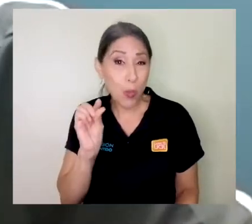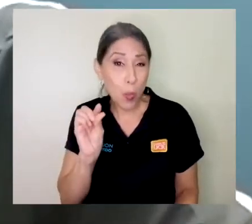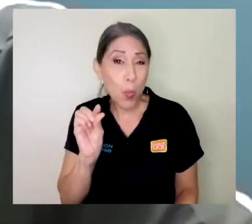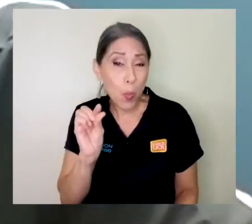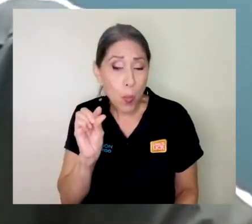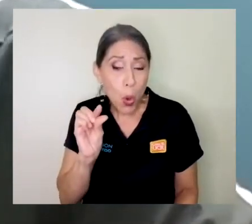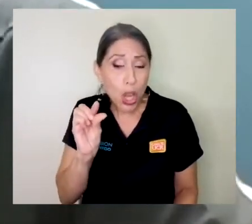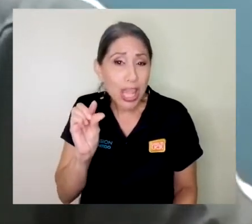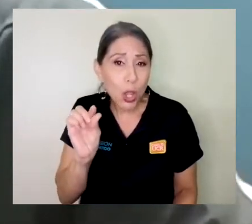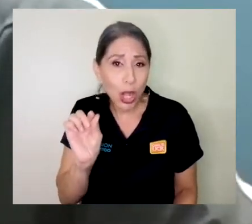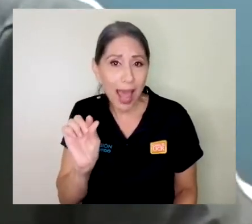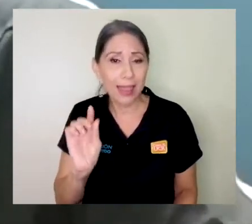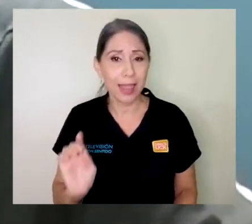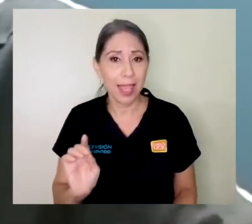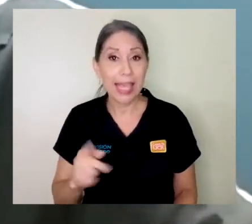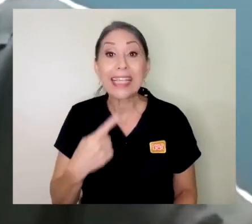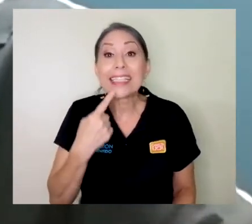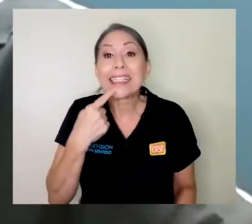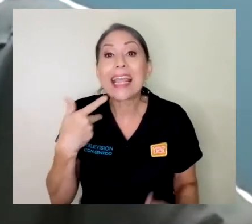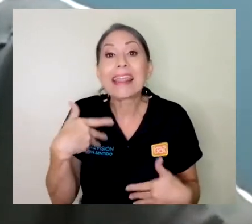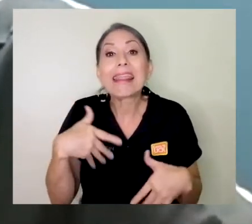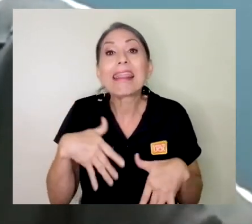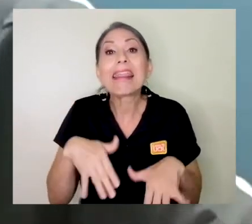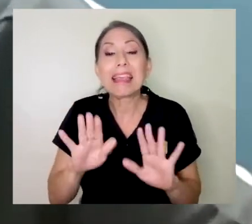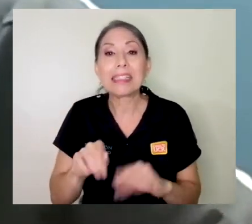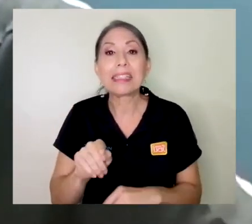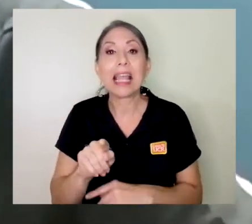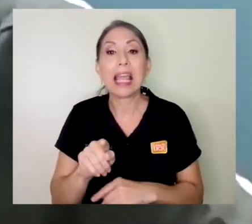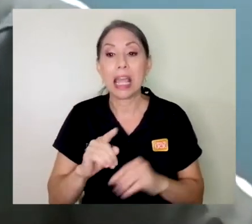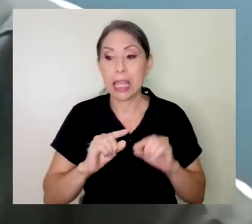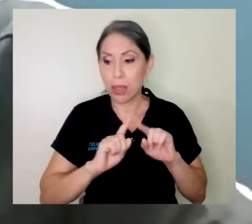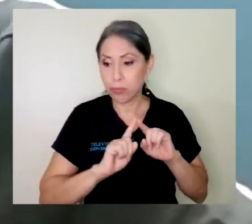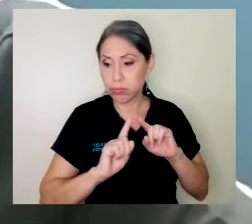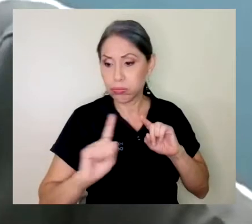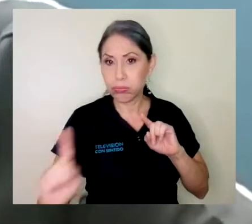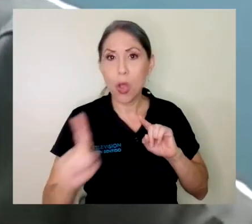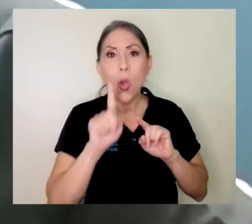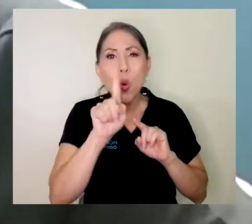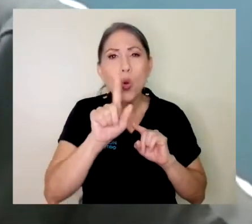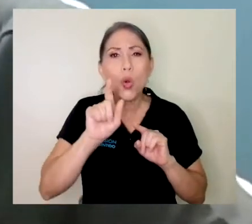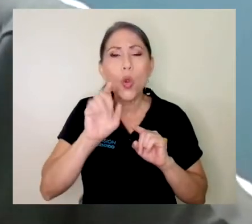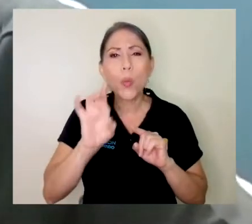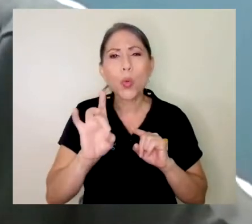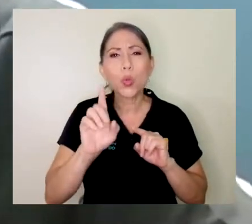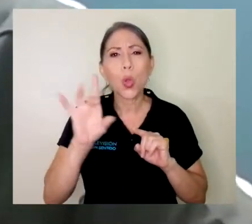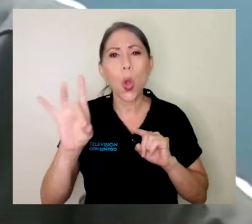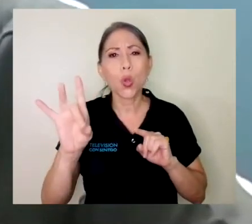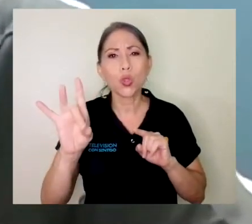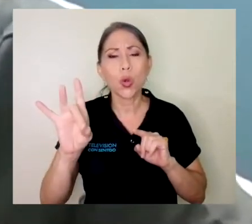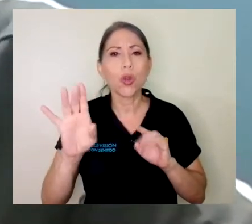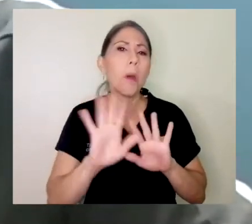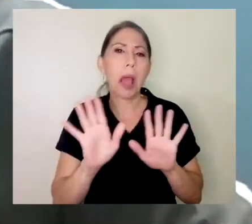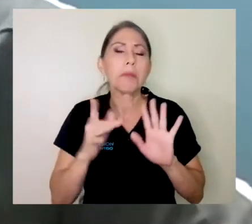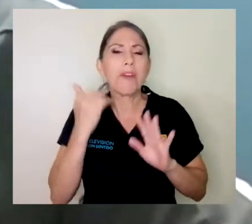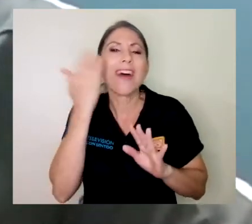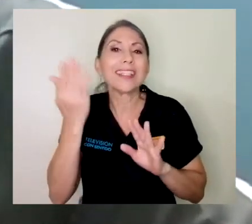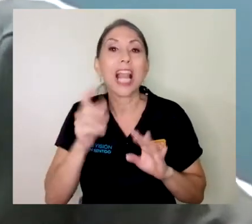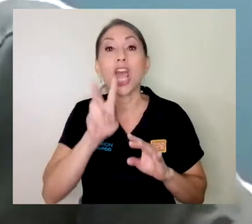grande, y entonces se dice que a los 1.8 metros, o sea, para ponerlo fácil, en 2